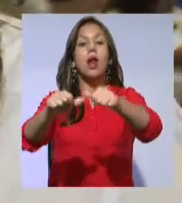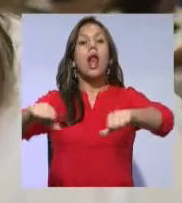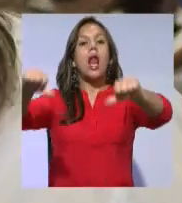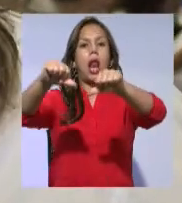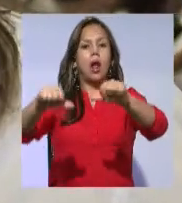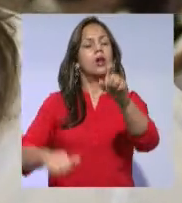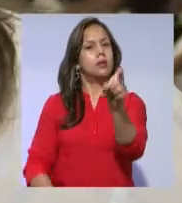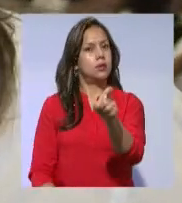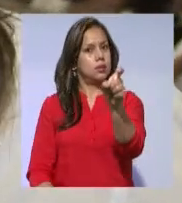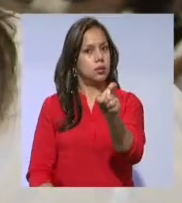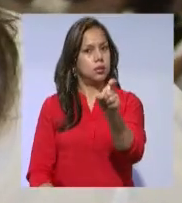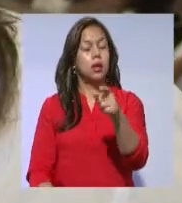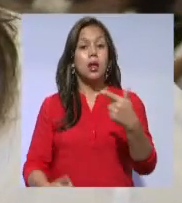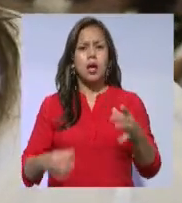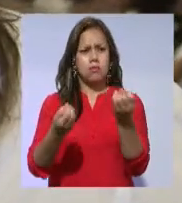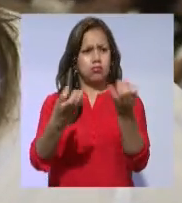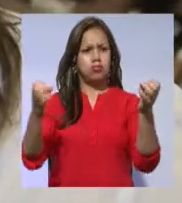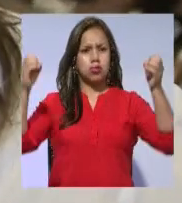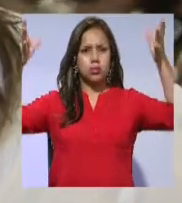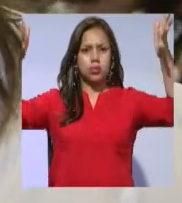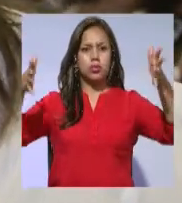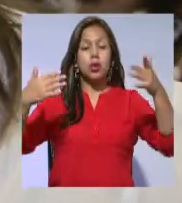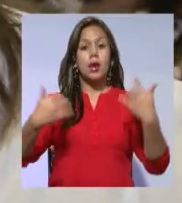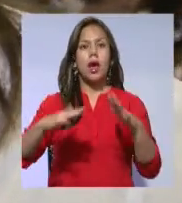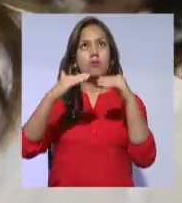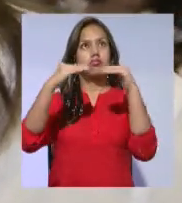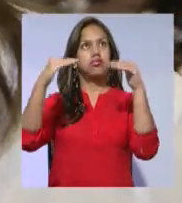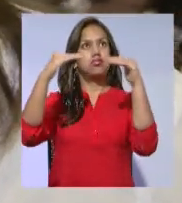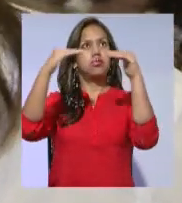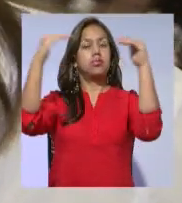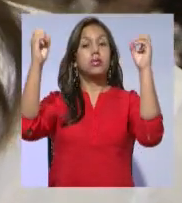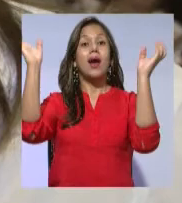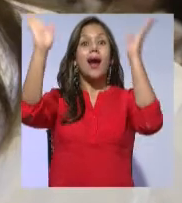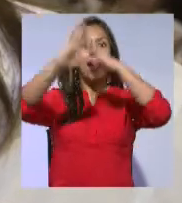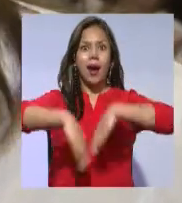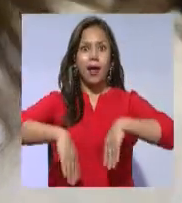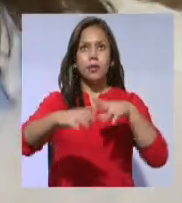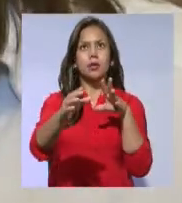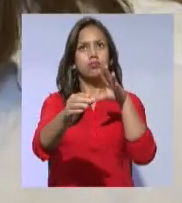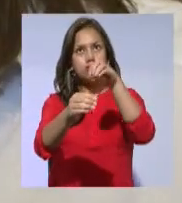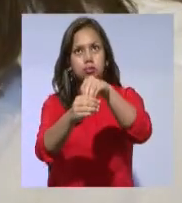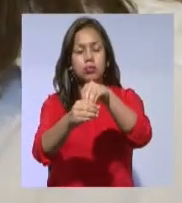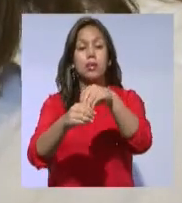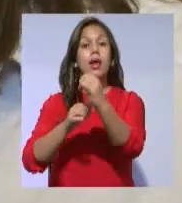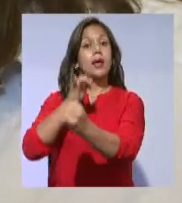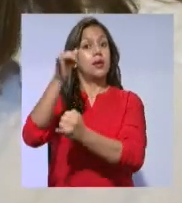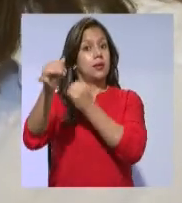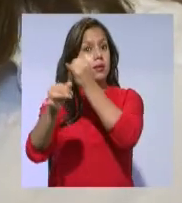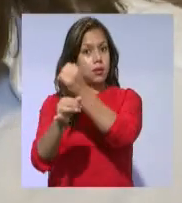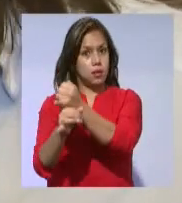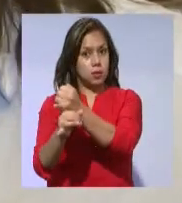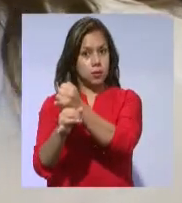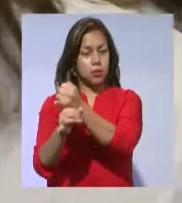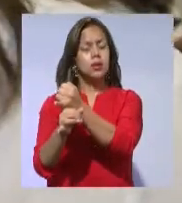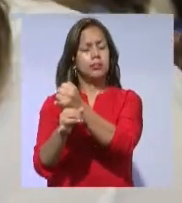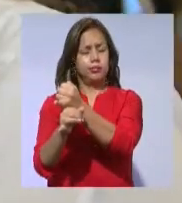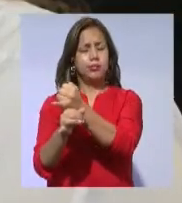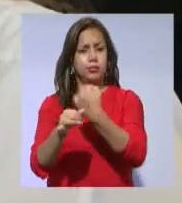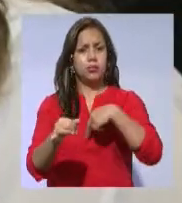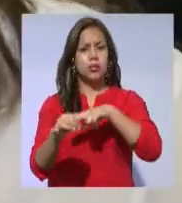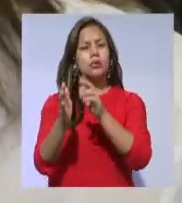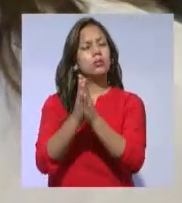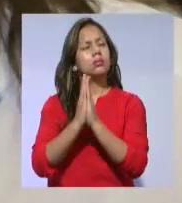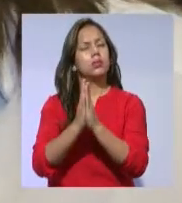cantidad de docentes que accedieron a las maestrías gratuitas internacionales hemos pedido que se continúe